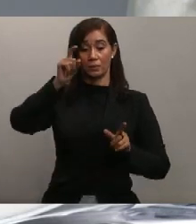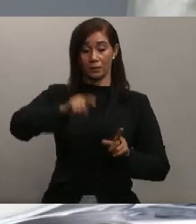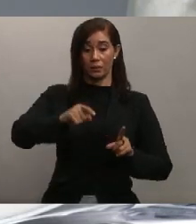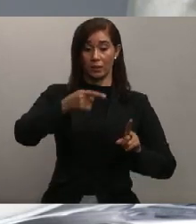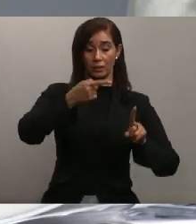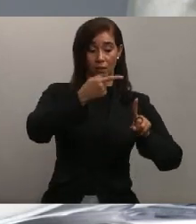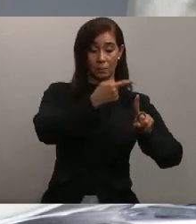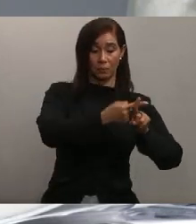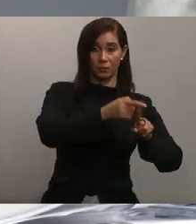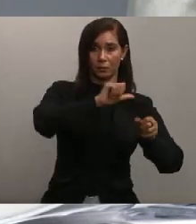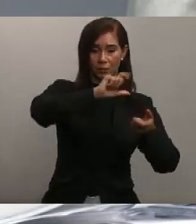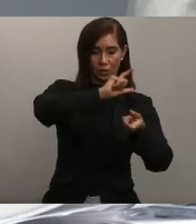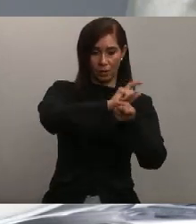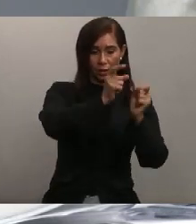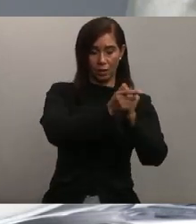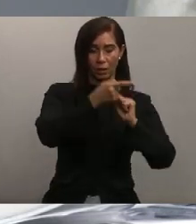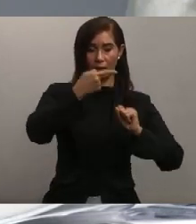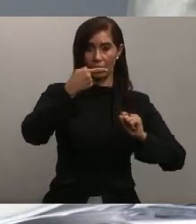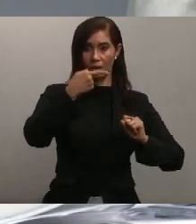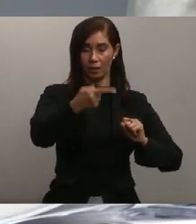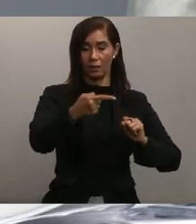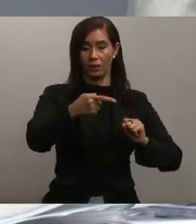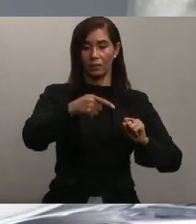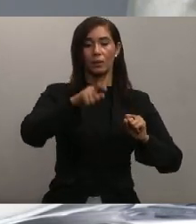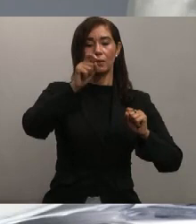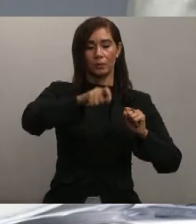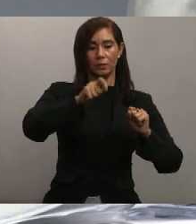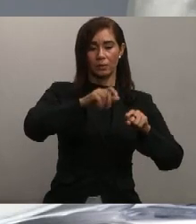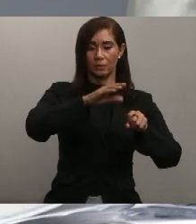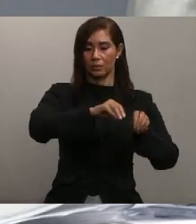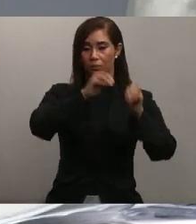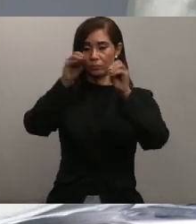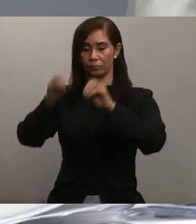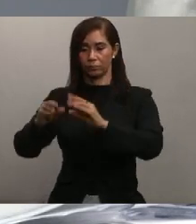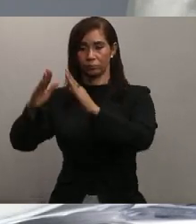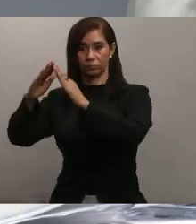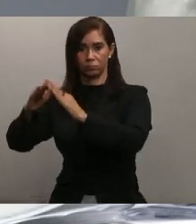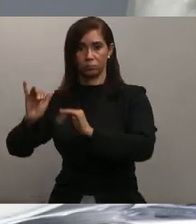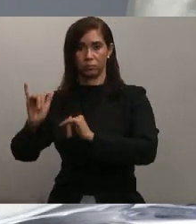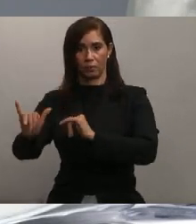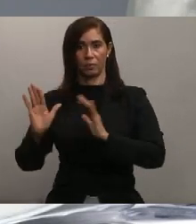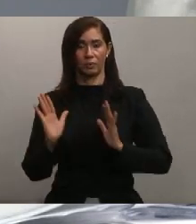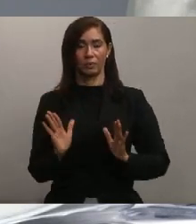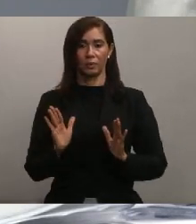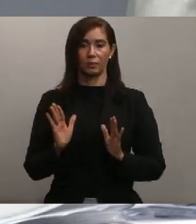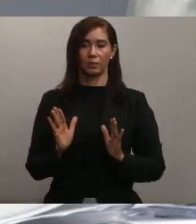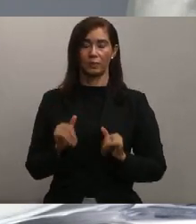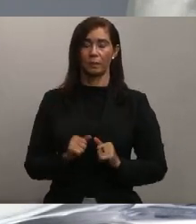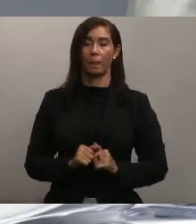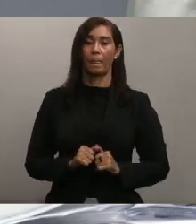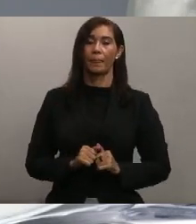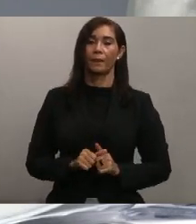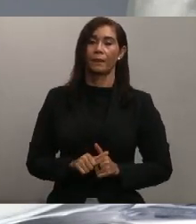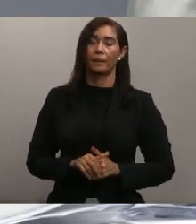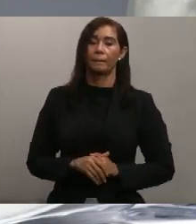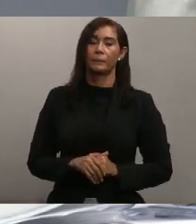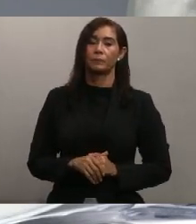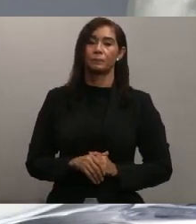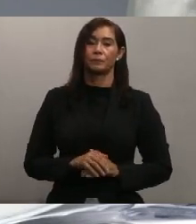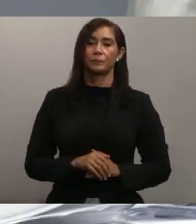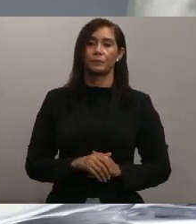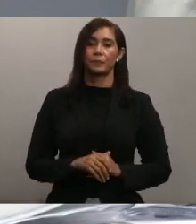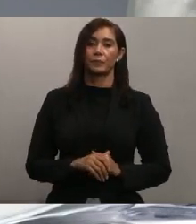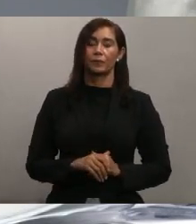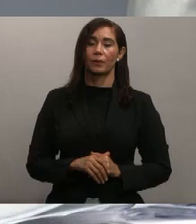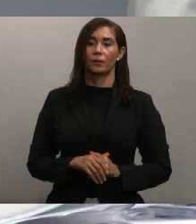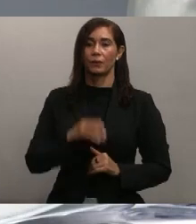sus hogares inmediatamente y ese es el comportamiento habitual. Nosotros estamos, como le decía